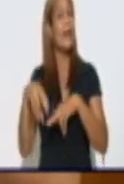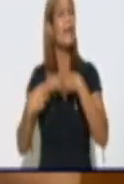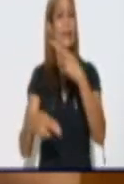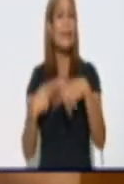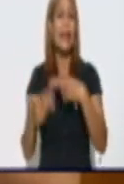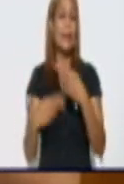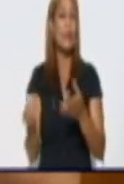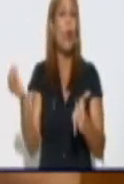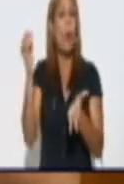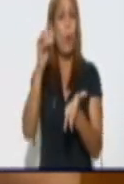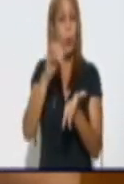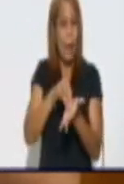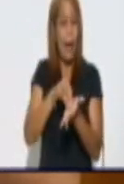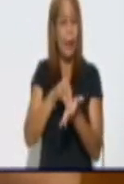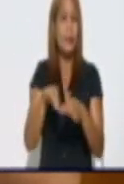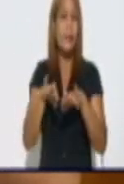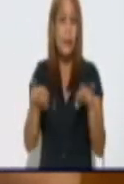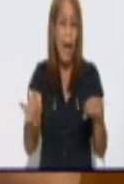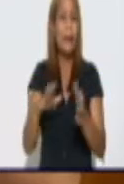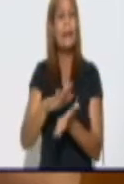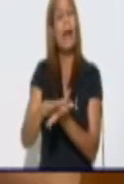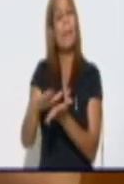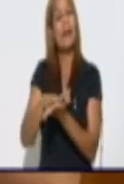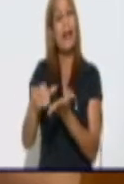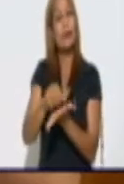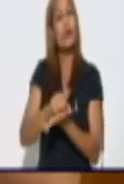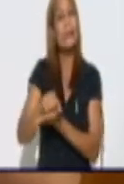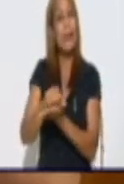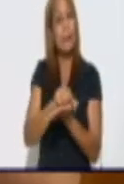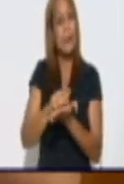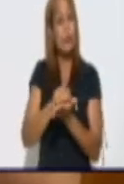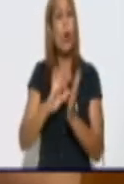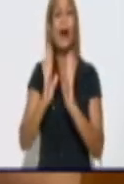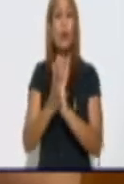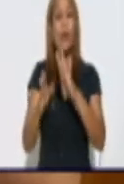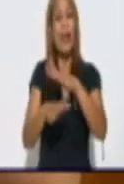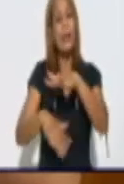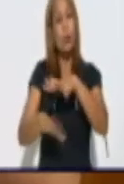pasada y está ya en servicio, que este le presta servicio a la zona baja de Manzanillo.